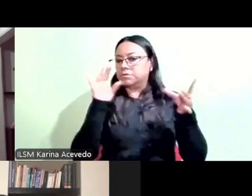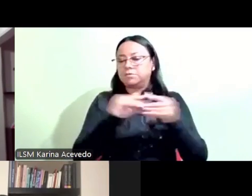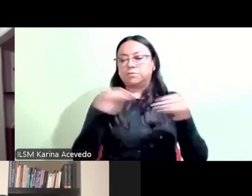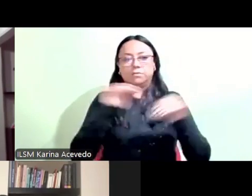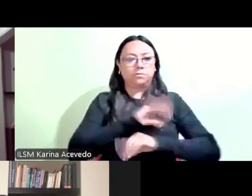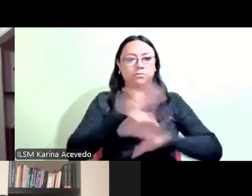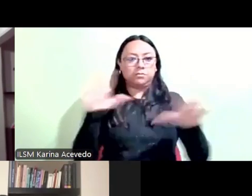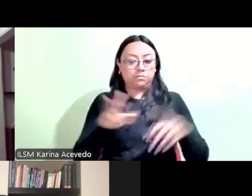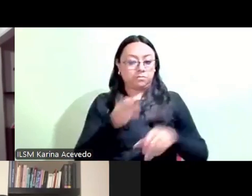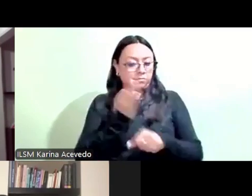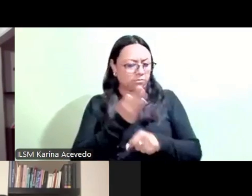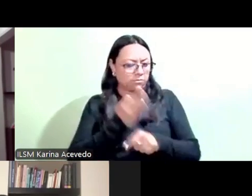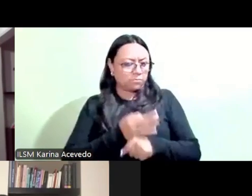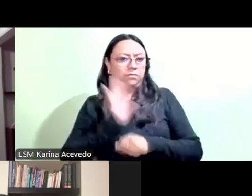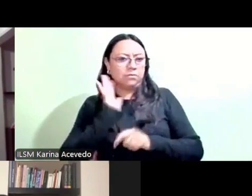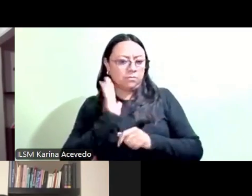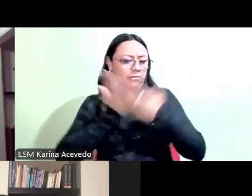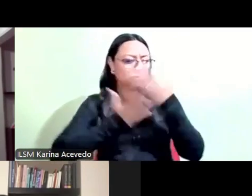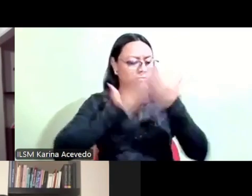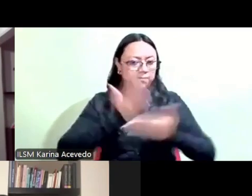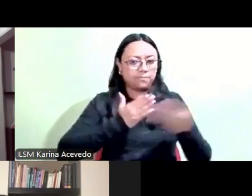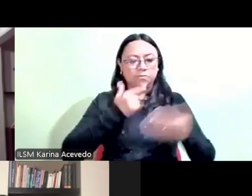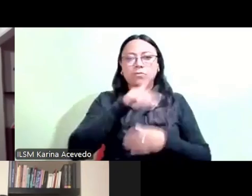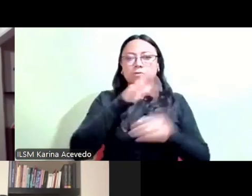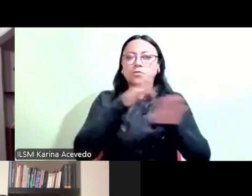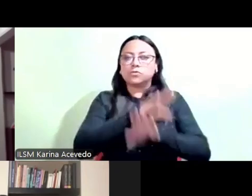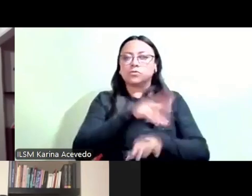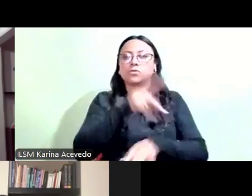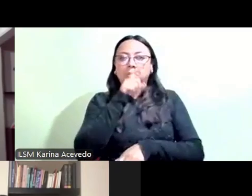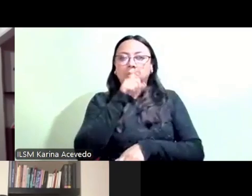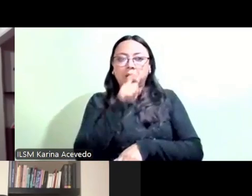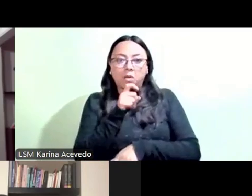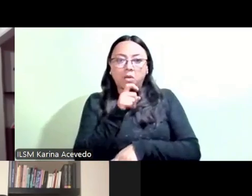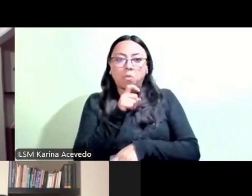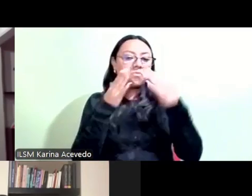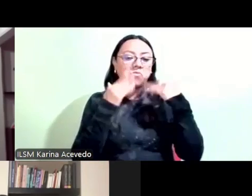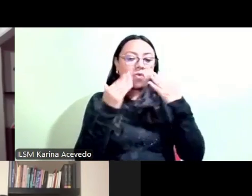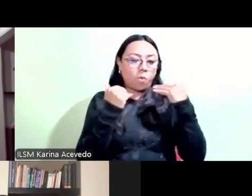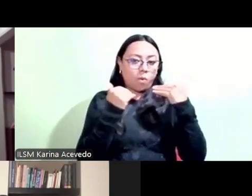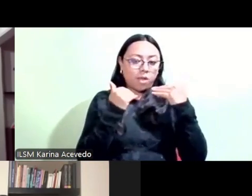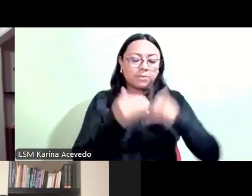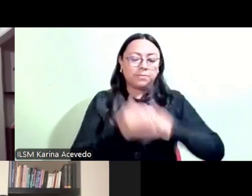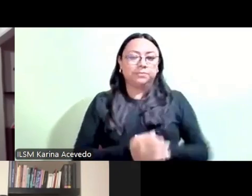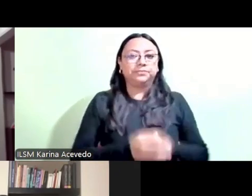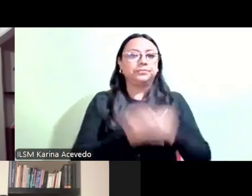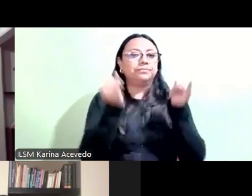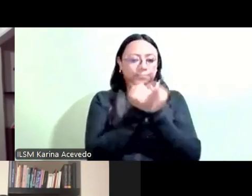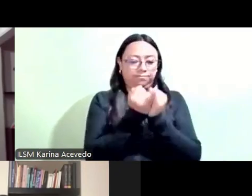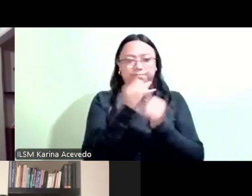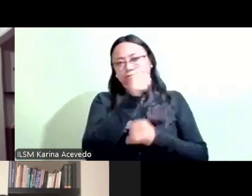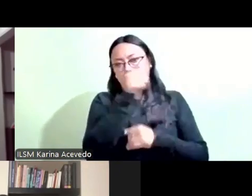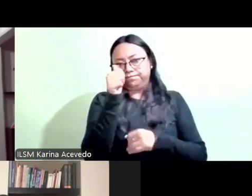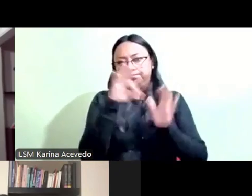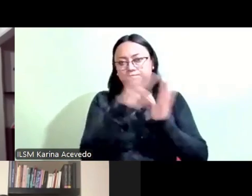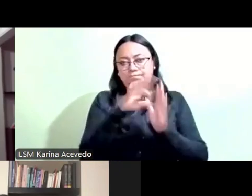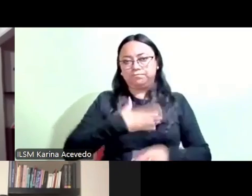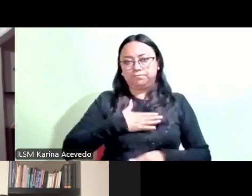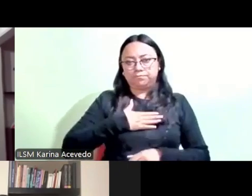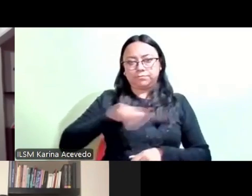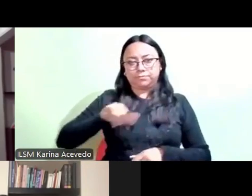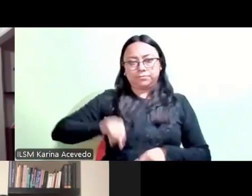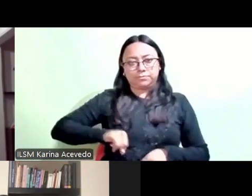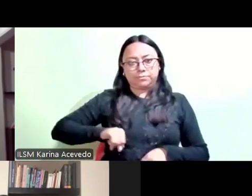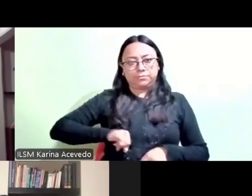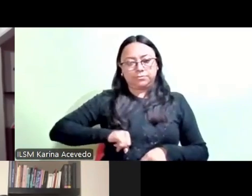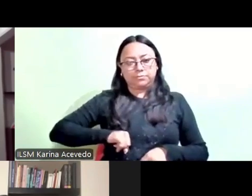hídrica. También quisiera señalar que me llama la atención y